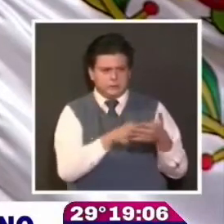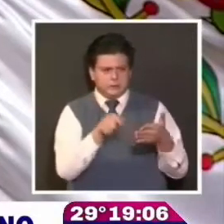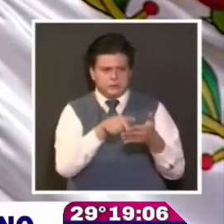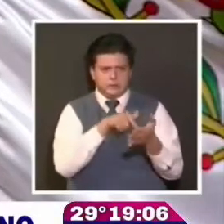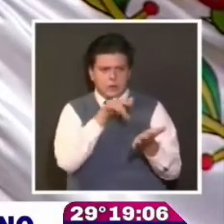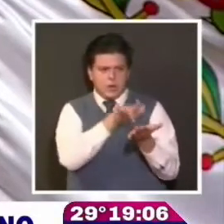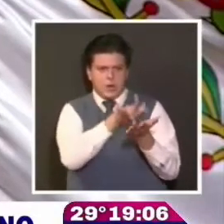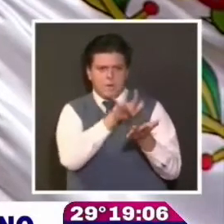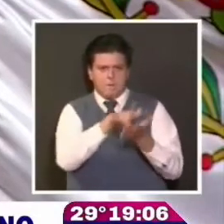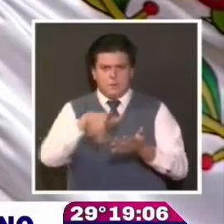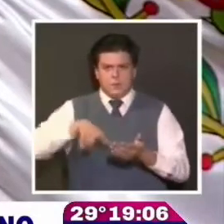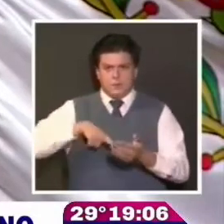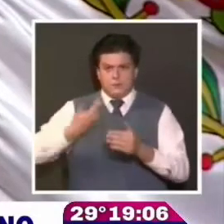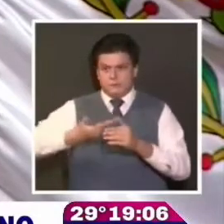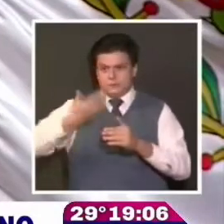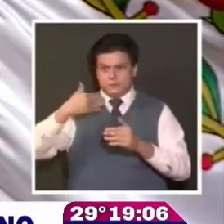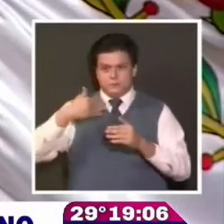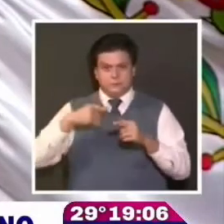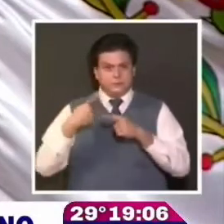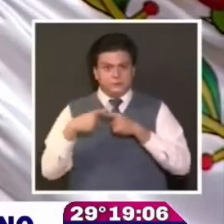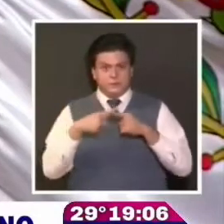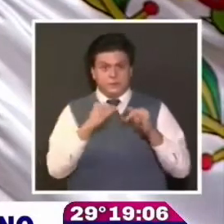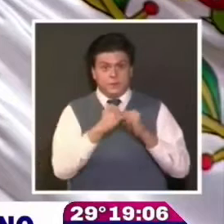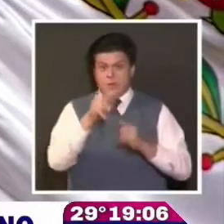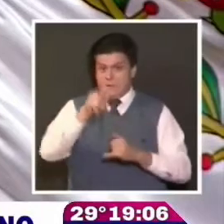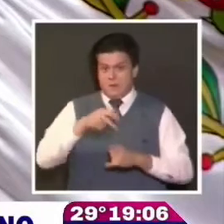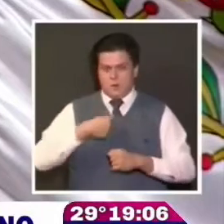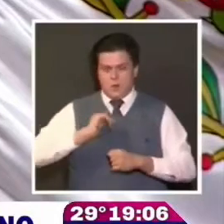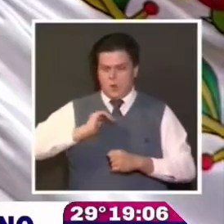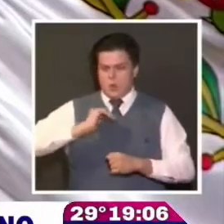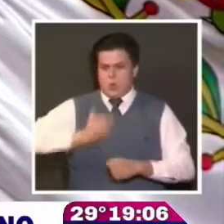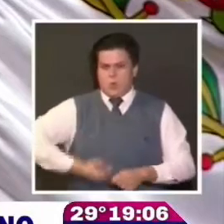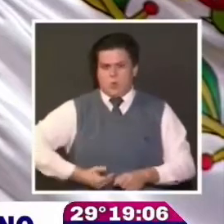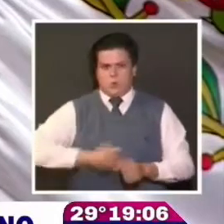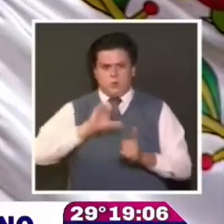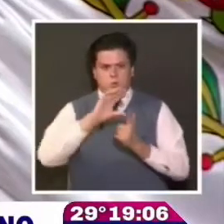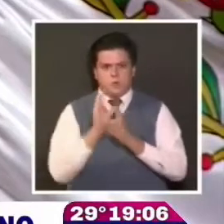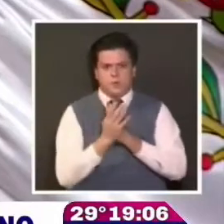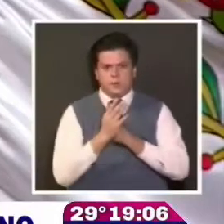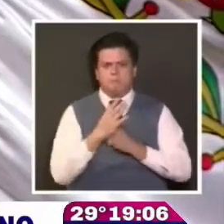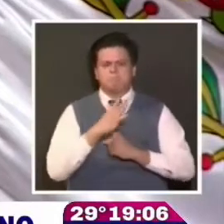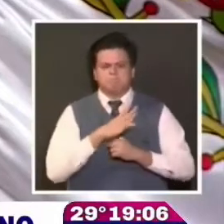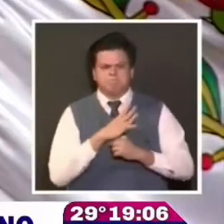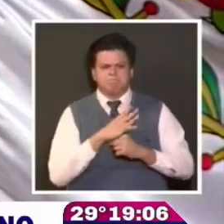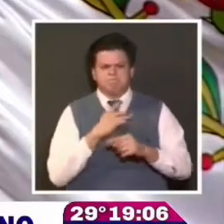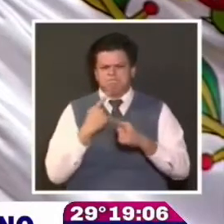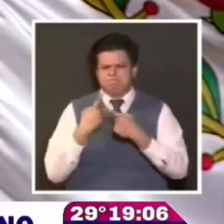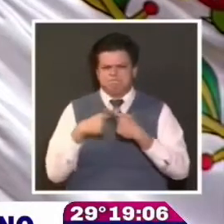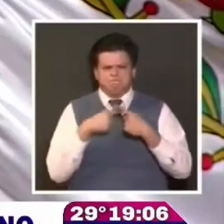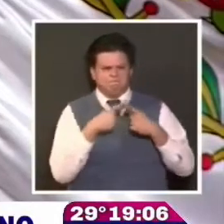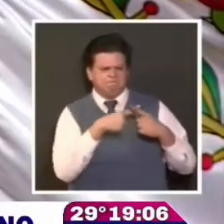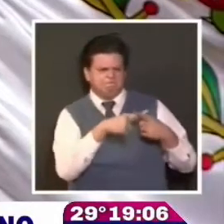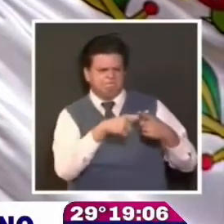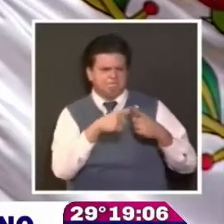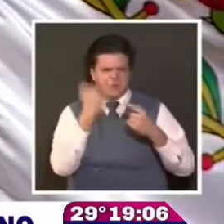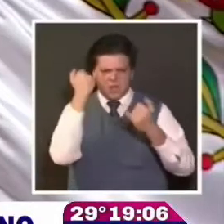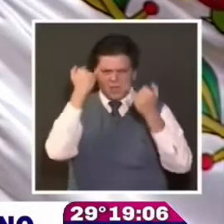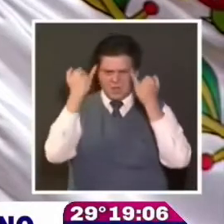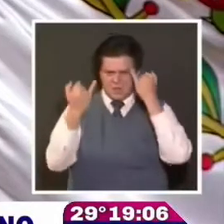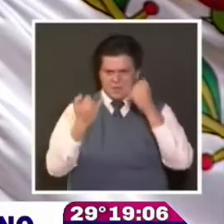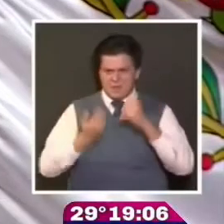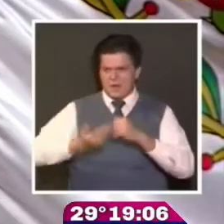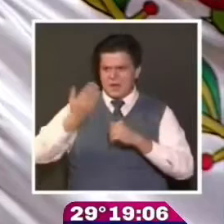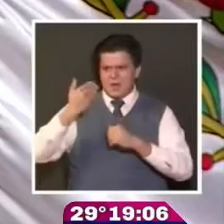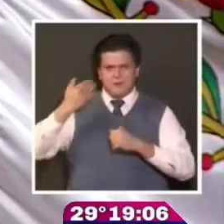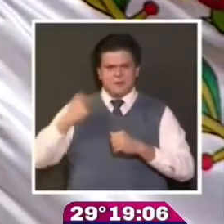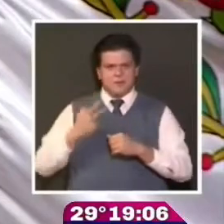del gobierno. Estoy orgulloso de este Congreso. Aunque tengo diferencias, y las tuve en las dos